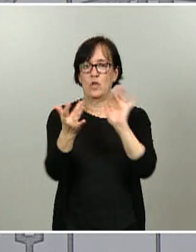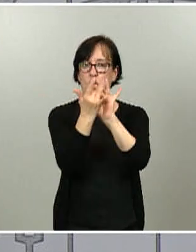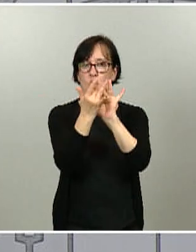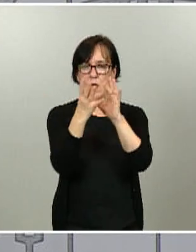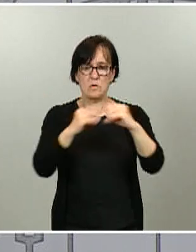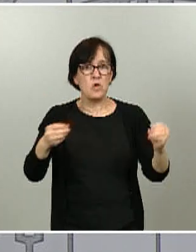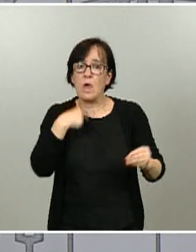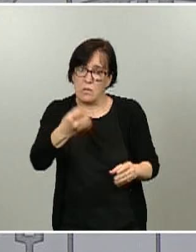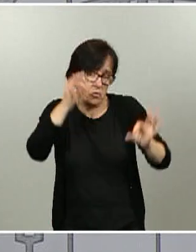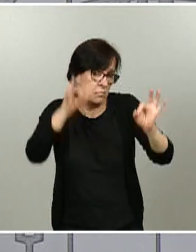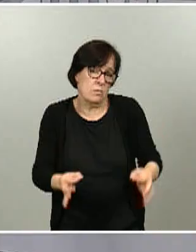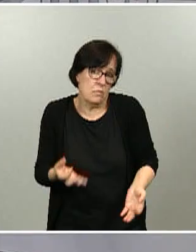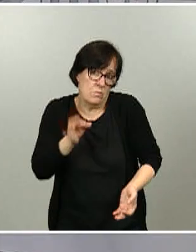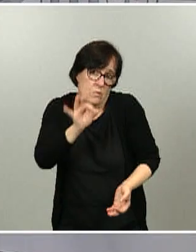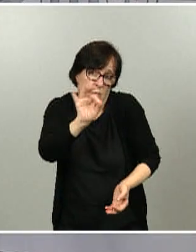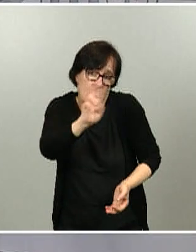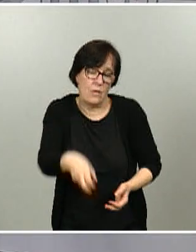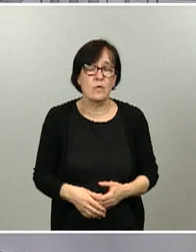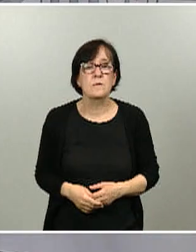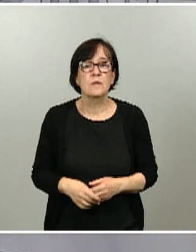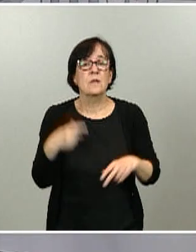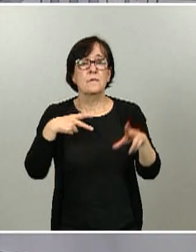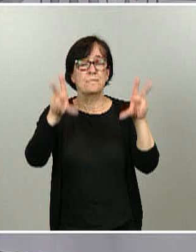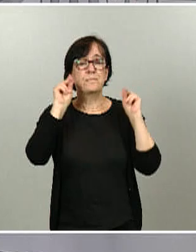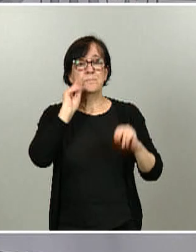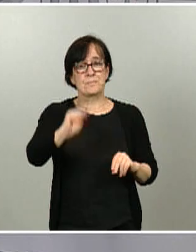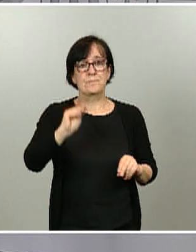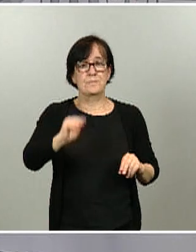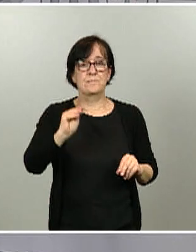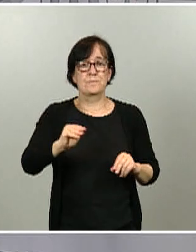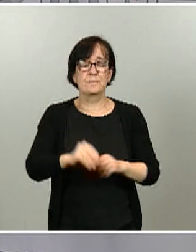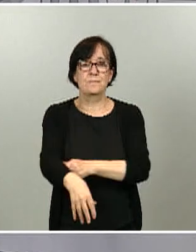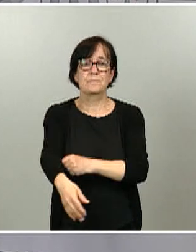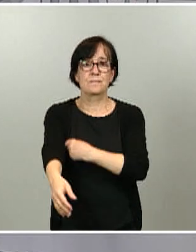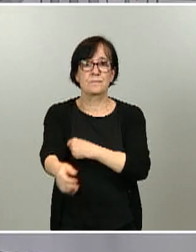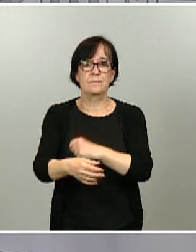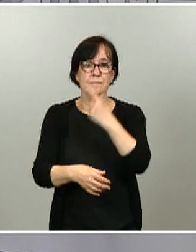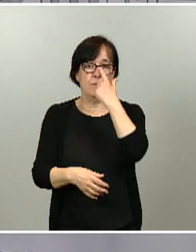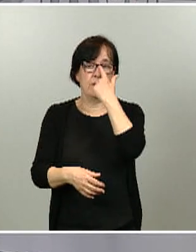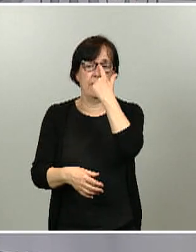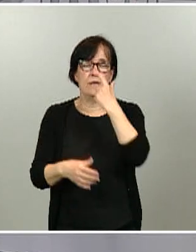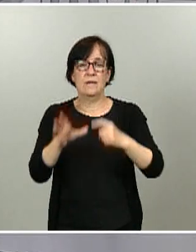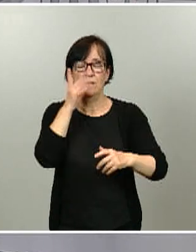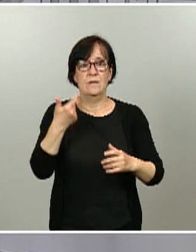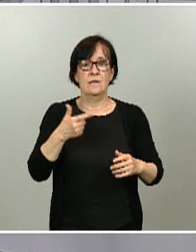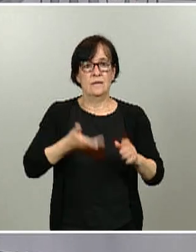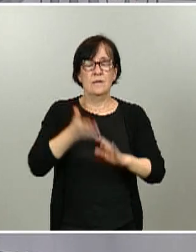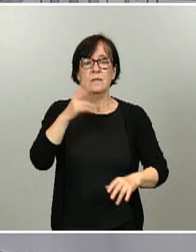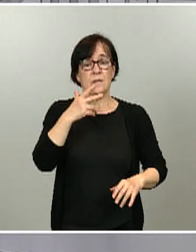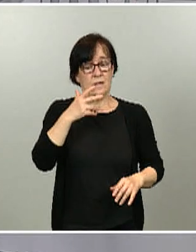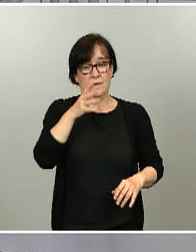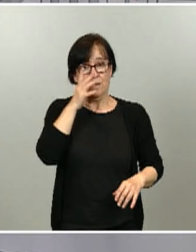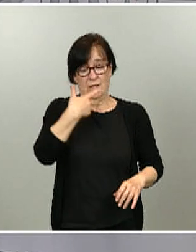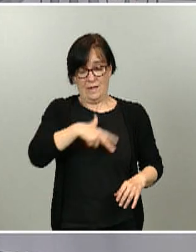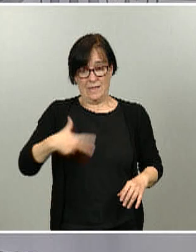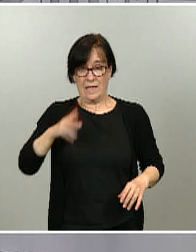que tengan razón. Finalizamos con una pregunta que le formula Cantabria Directa. Dice, el presidente de los Estados Unidos, Donald